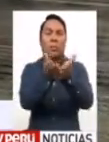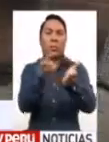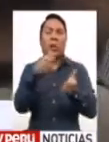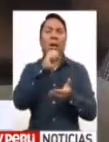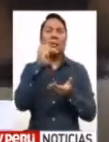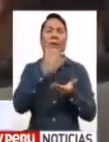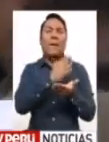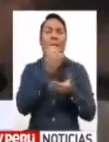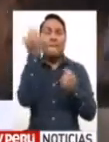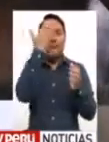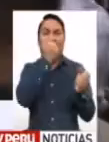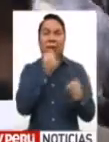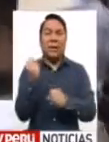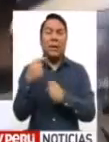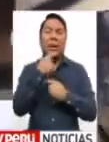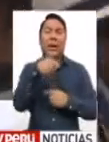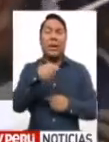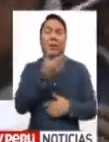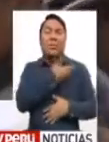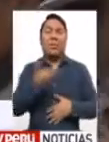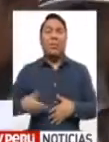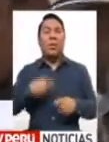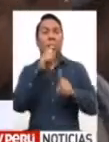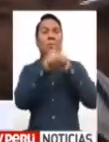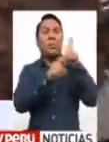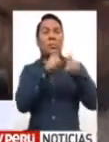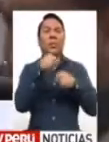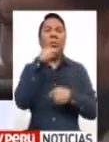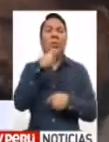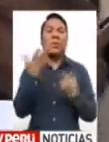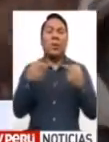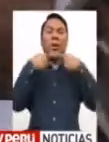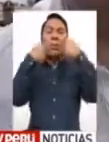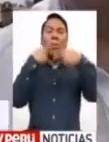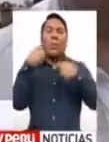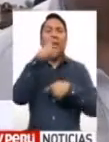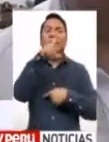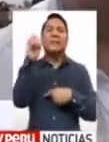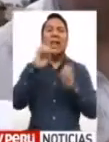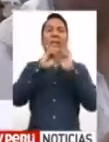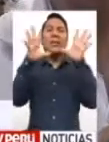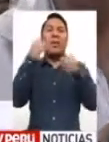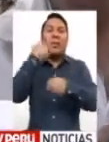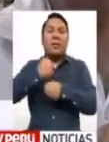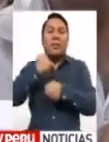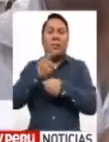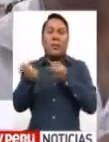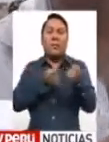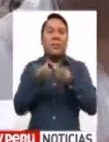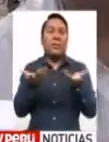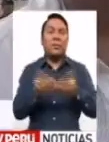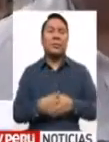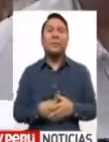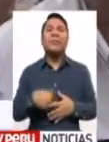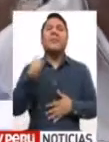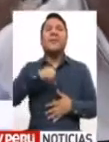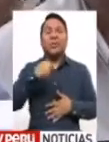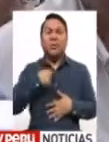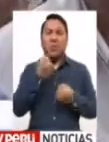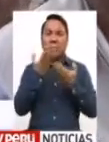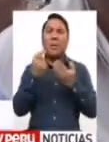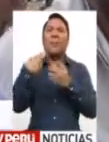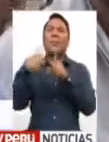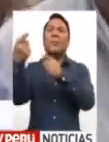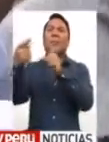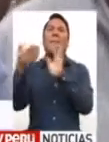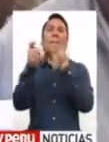el jefe de estado respondió a las críticas por el balance los 100 días de gestión yo creo que tienen que aprender a leer no